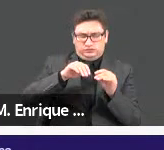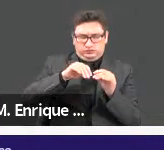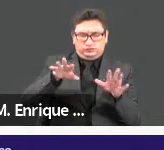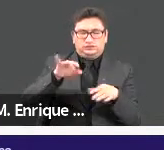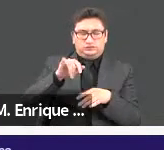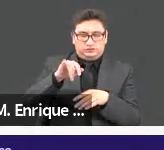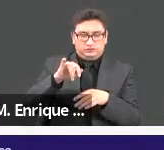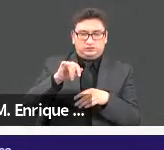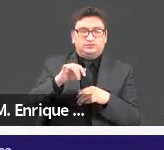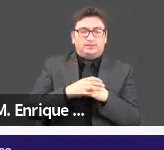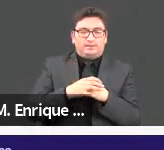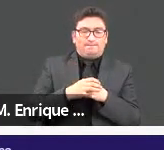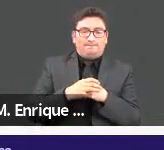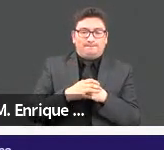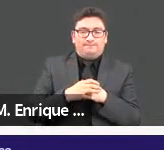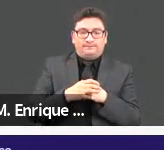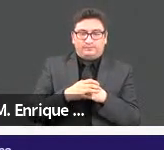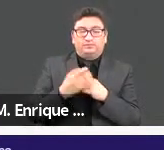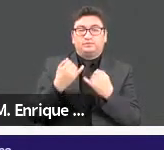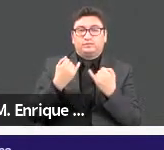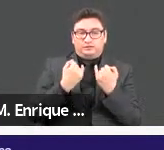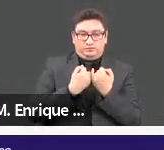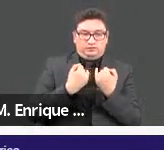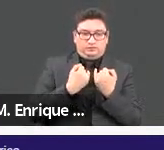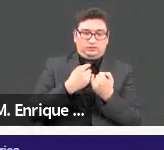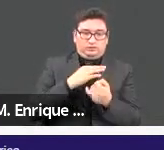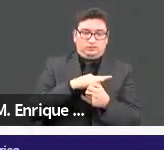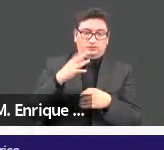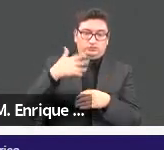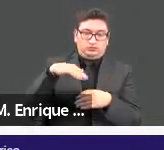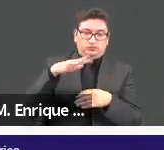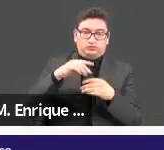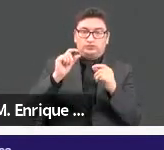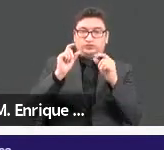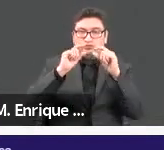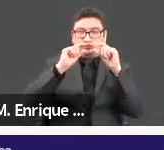incluso las llegamos a visualizar